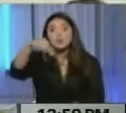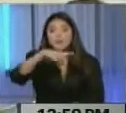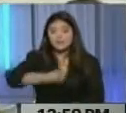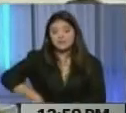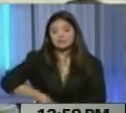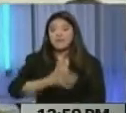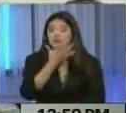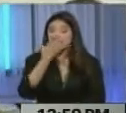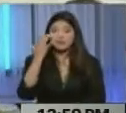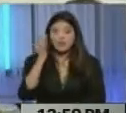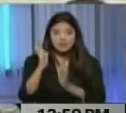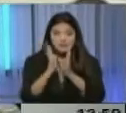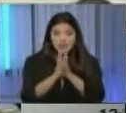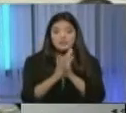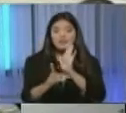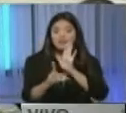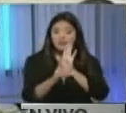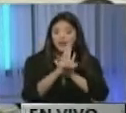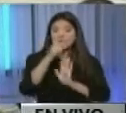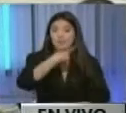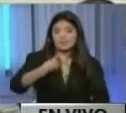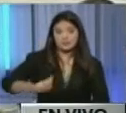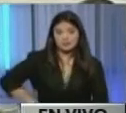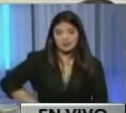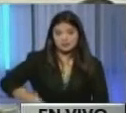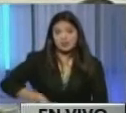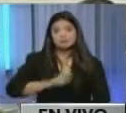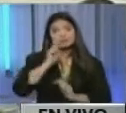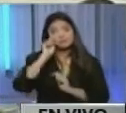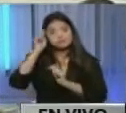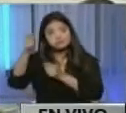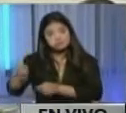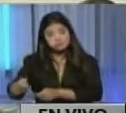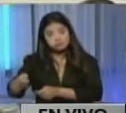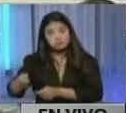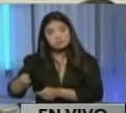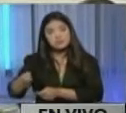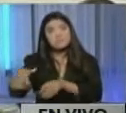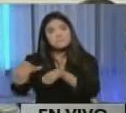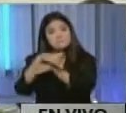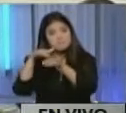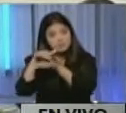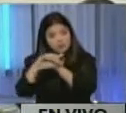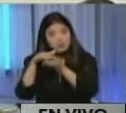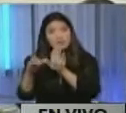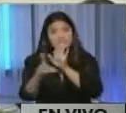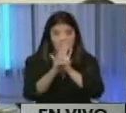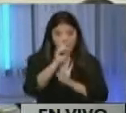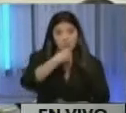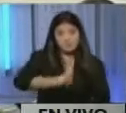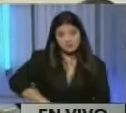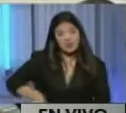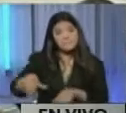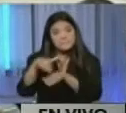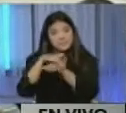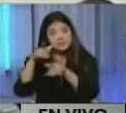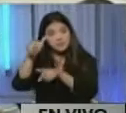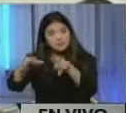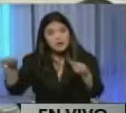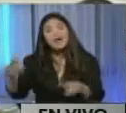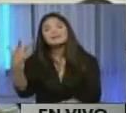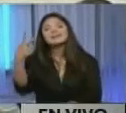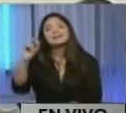Santos corroboró mediante decreto presidencial el otorgamiento de indulto a vía decreto presidencial a